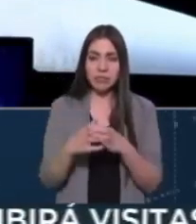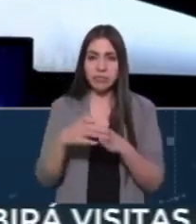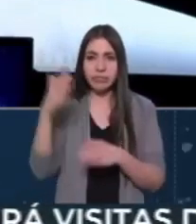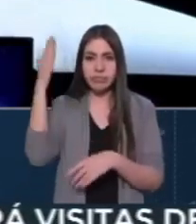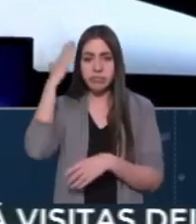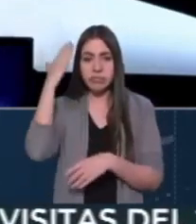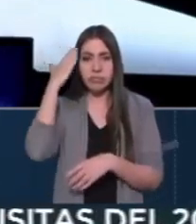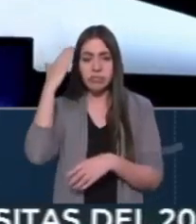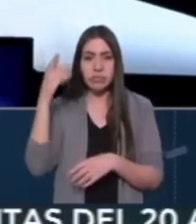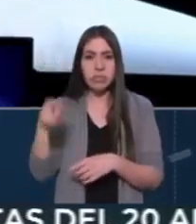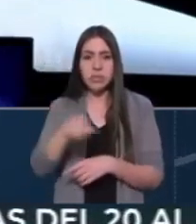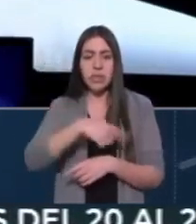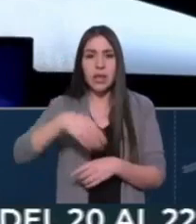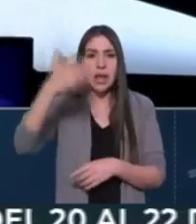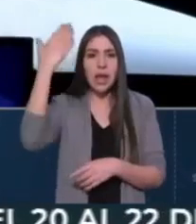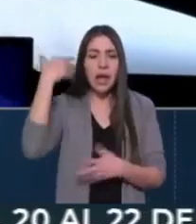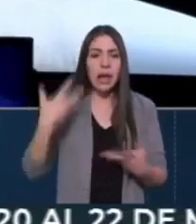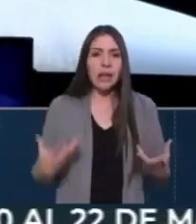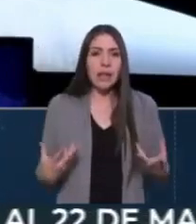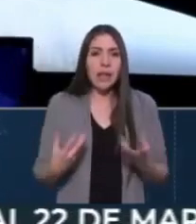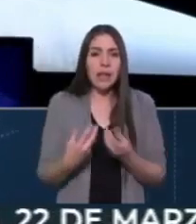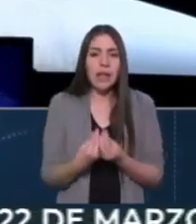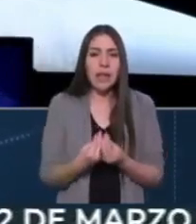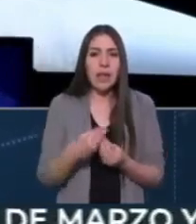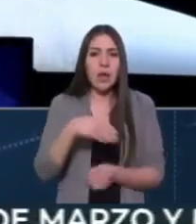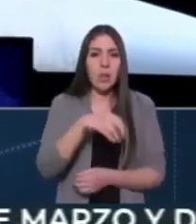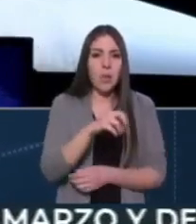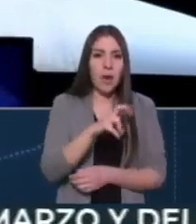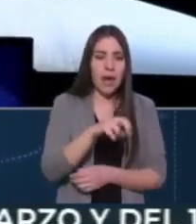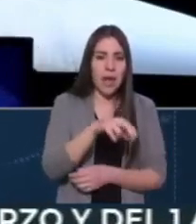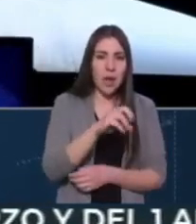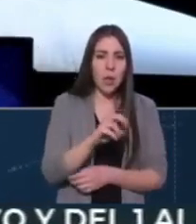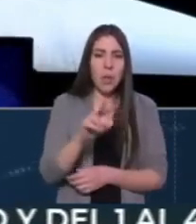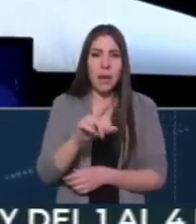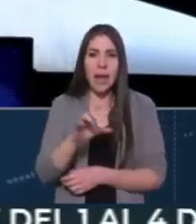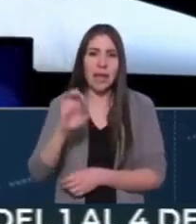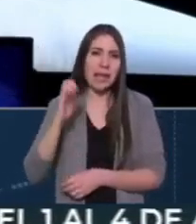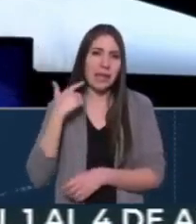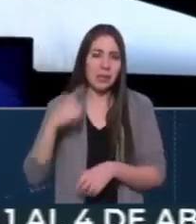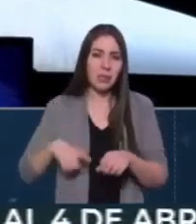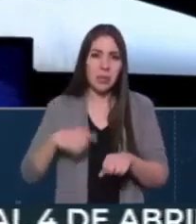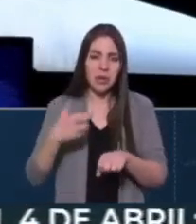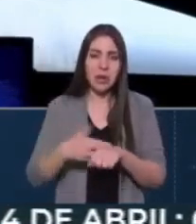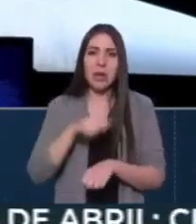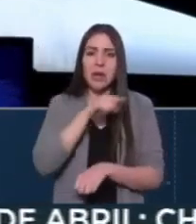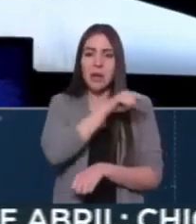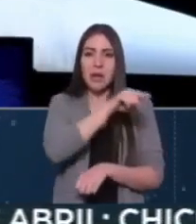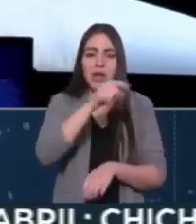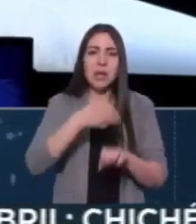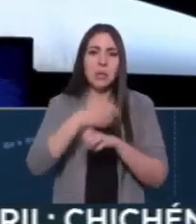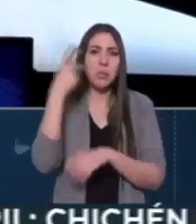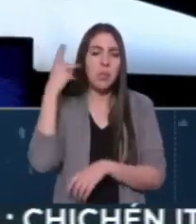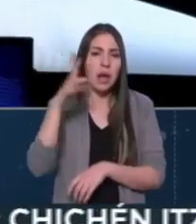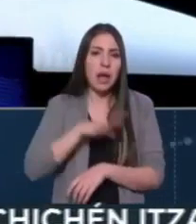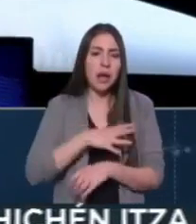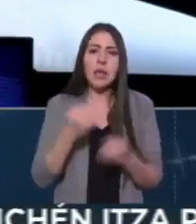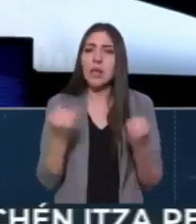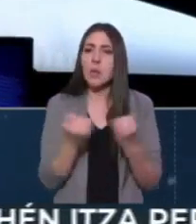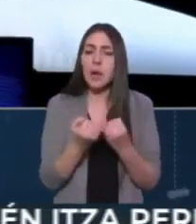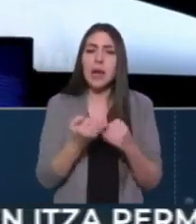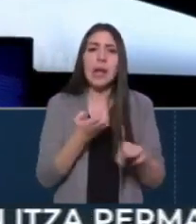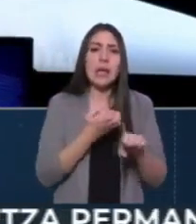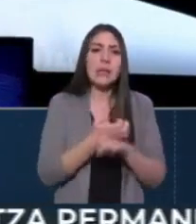el morenovallismo, que aún sigue vivo allí en el estado de Puebla. Y así, en cada estado hay